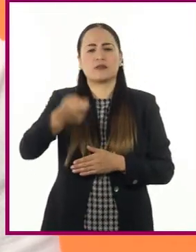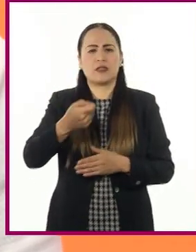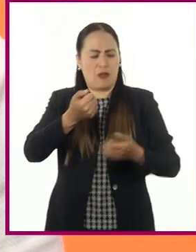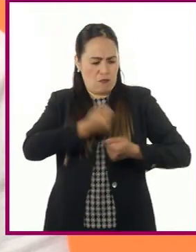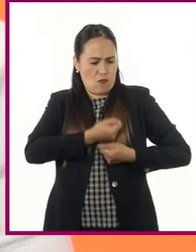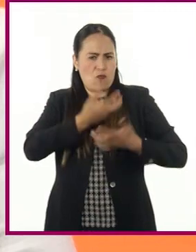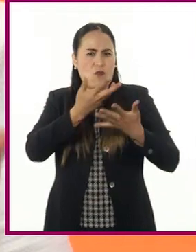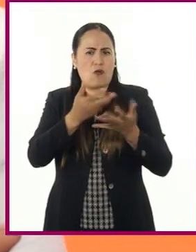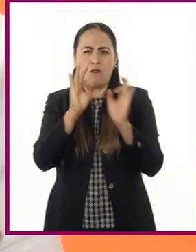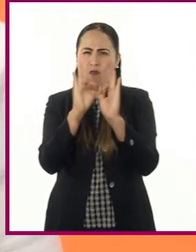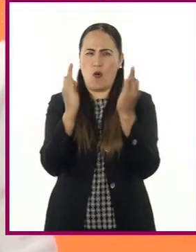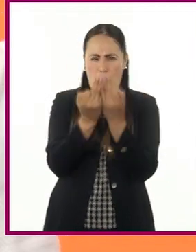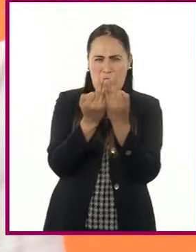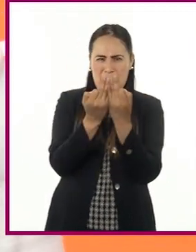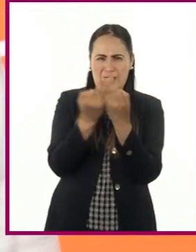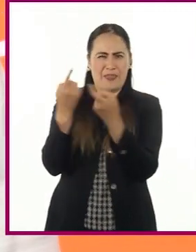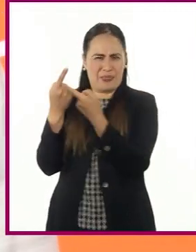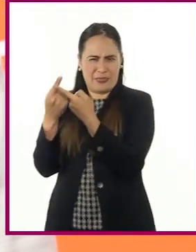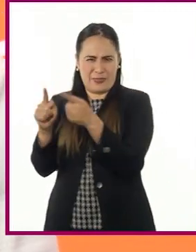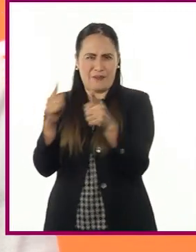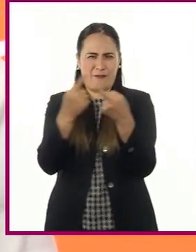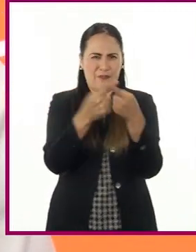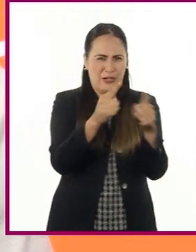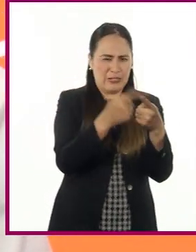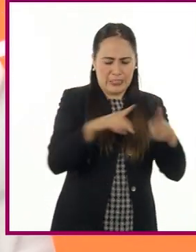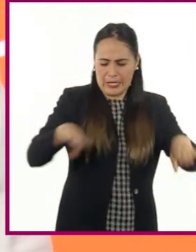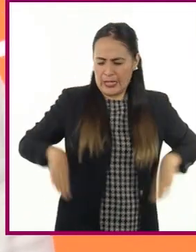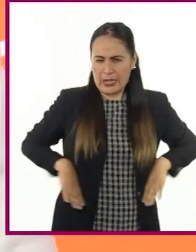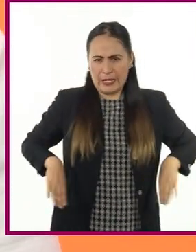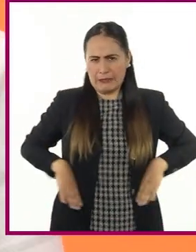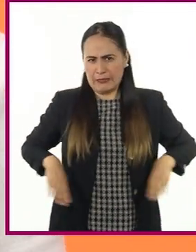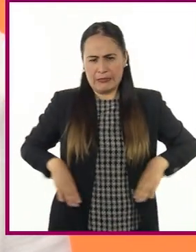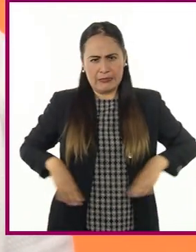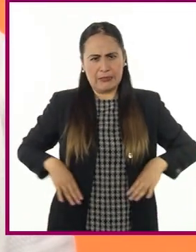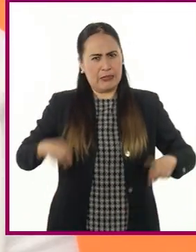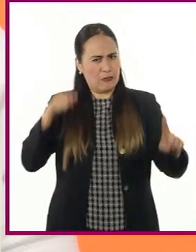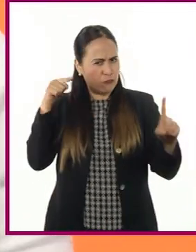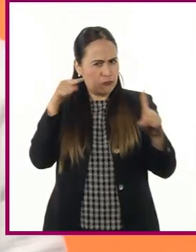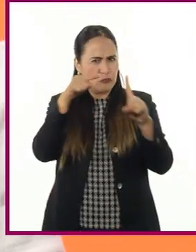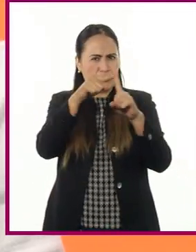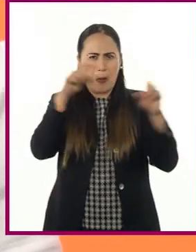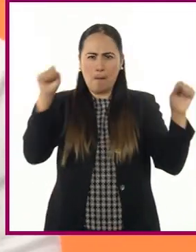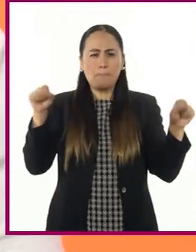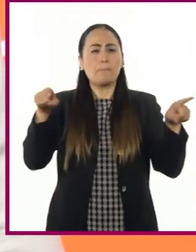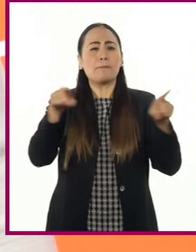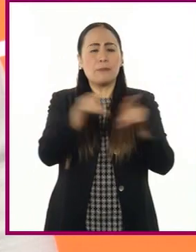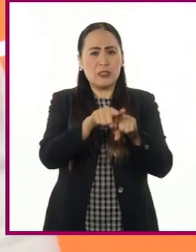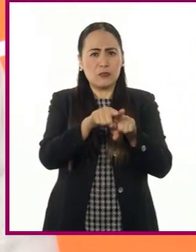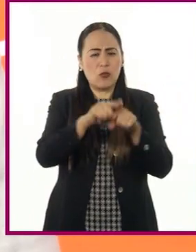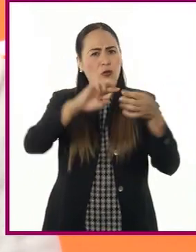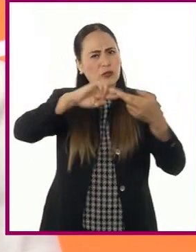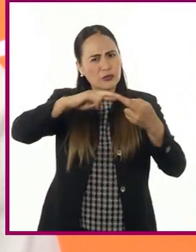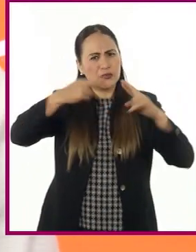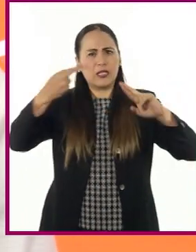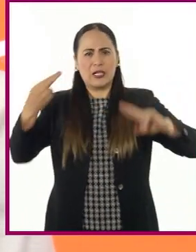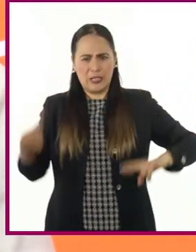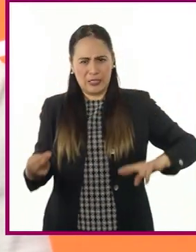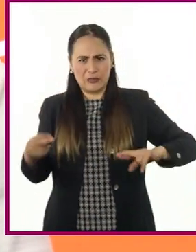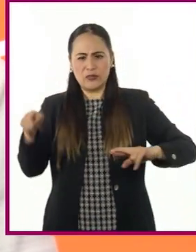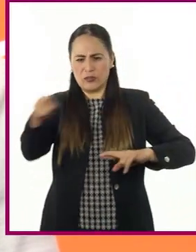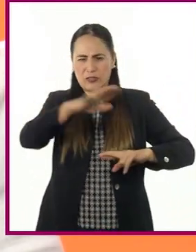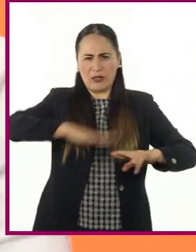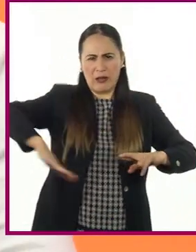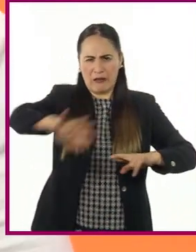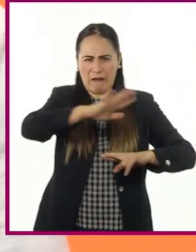manifestaciones artísticas que tienen características y búsquedas comunes, vinculadas de alguna manera con las circunstancias y